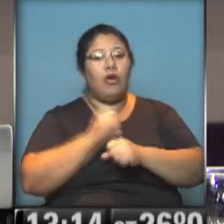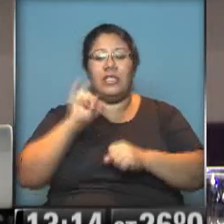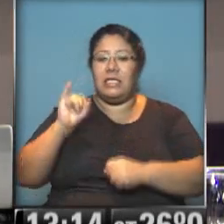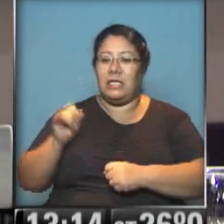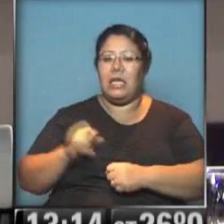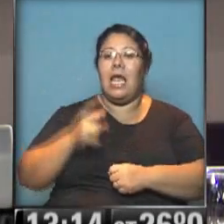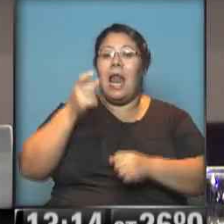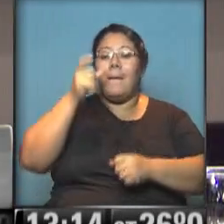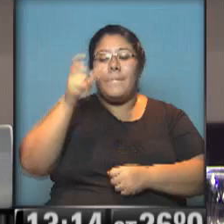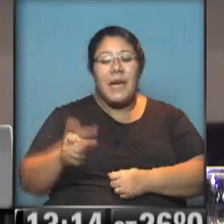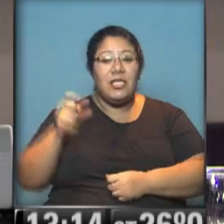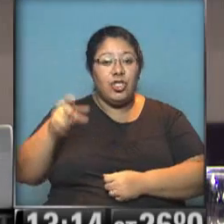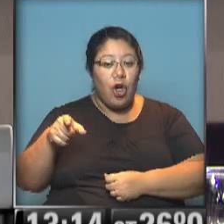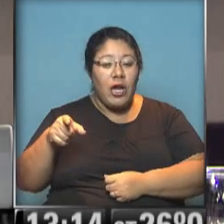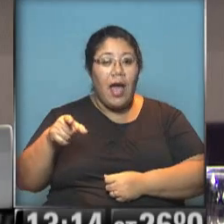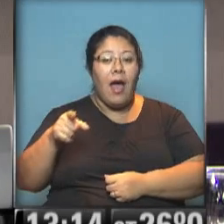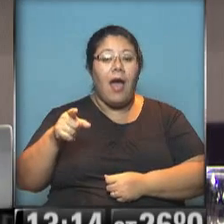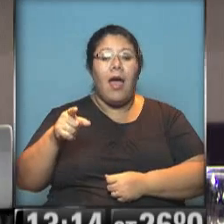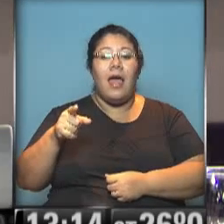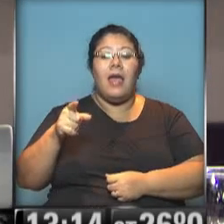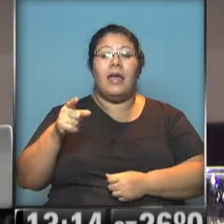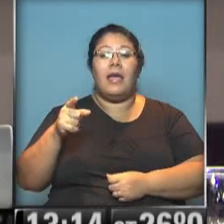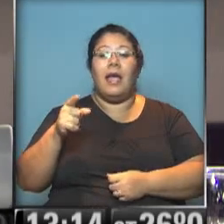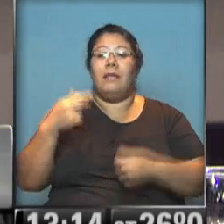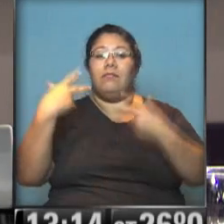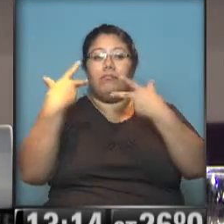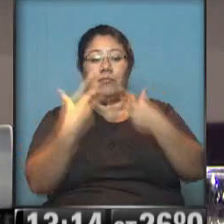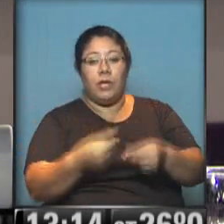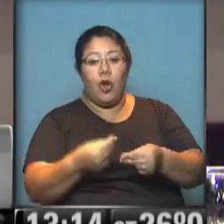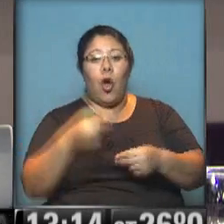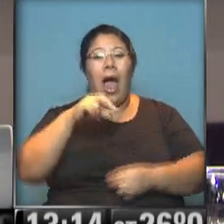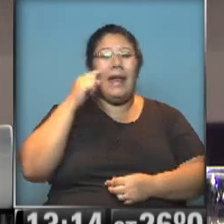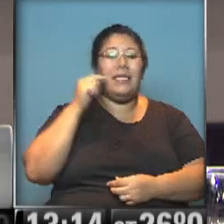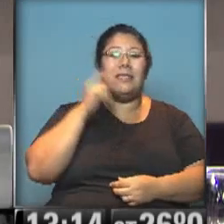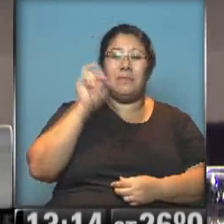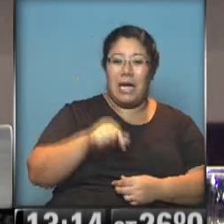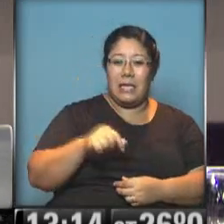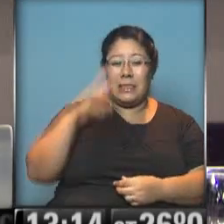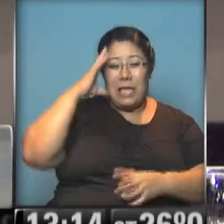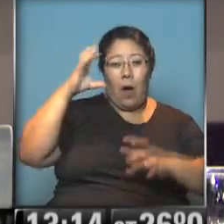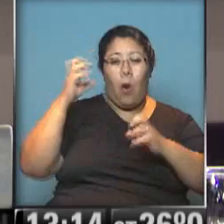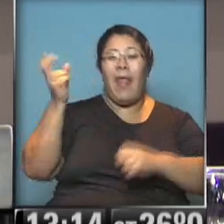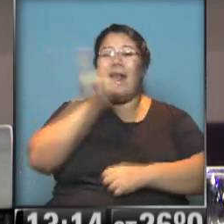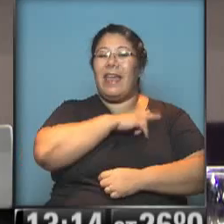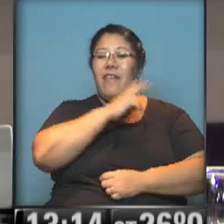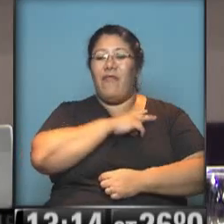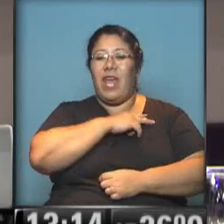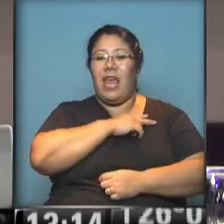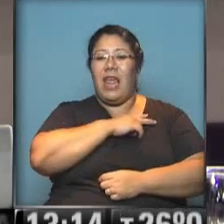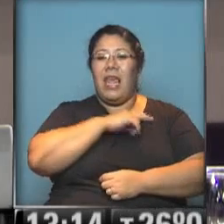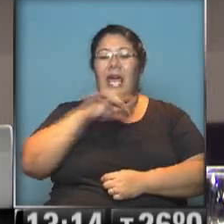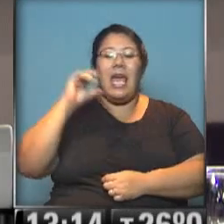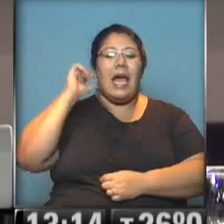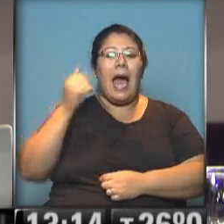nisman apelar la decisión que lo sacó a corach recuerda el jefe de gabinete de menem